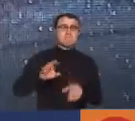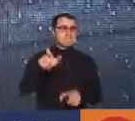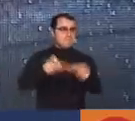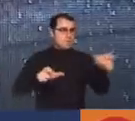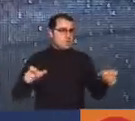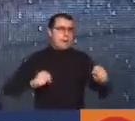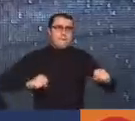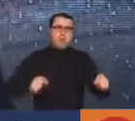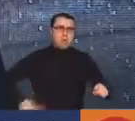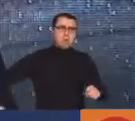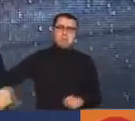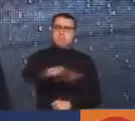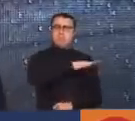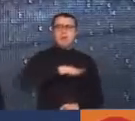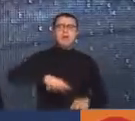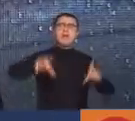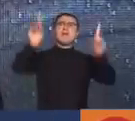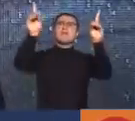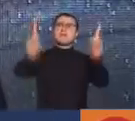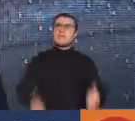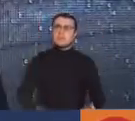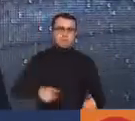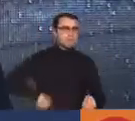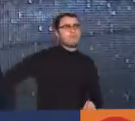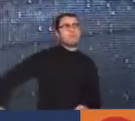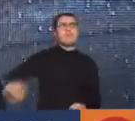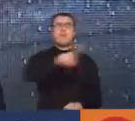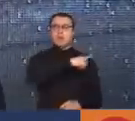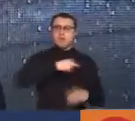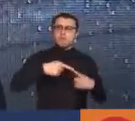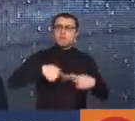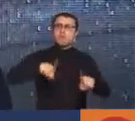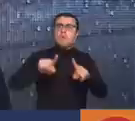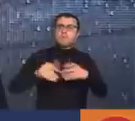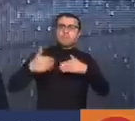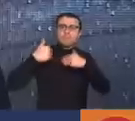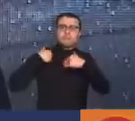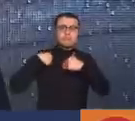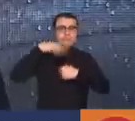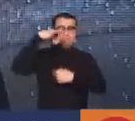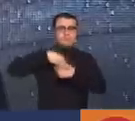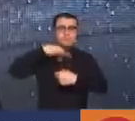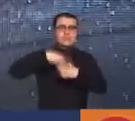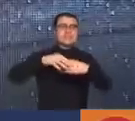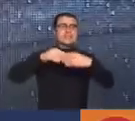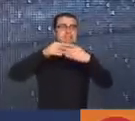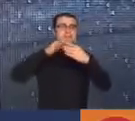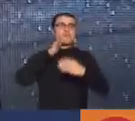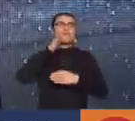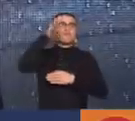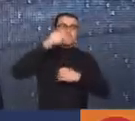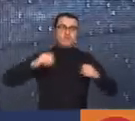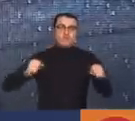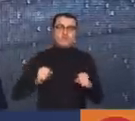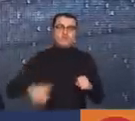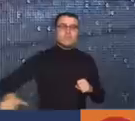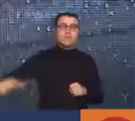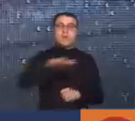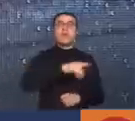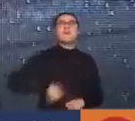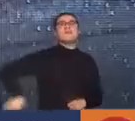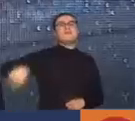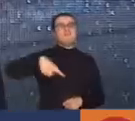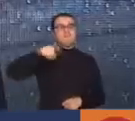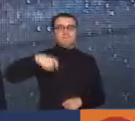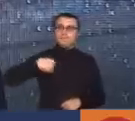pueblo bogotano, que es el que tiene en sus manos los destinos de la ciudad, pues tendrá que